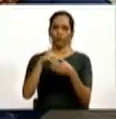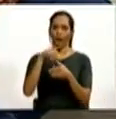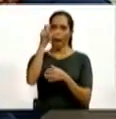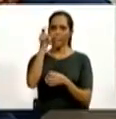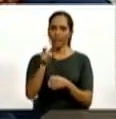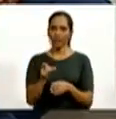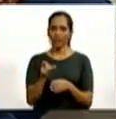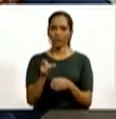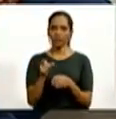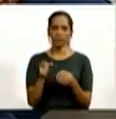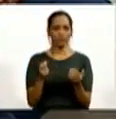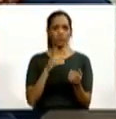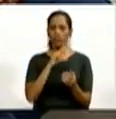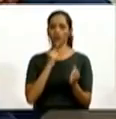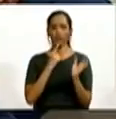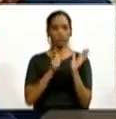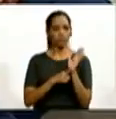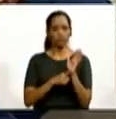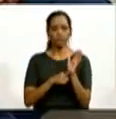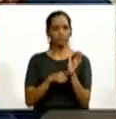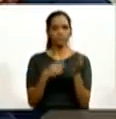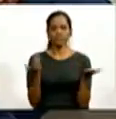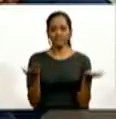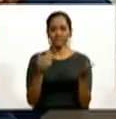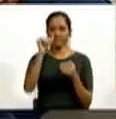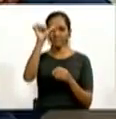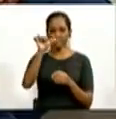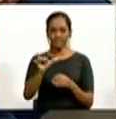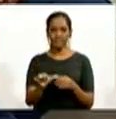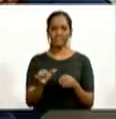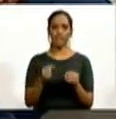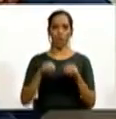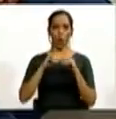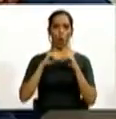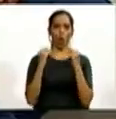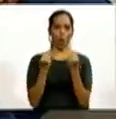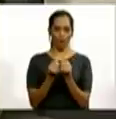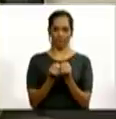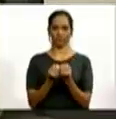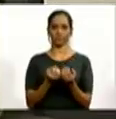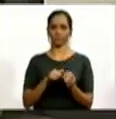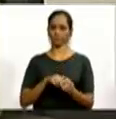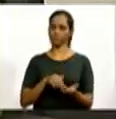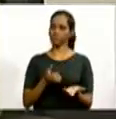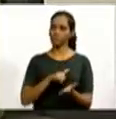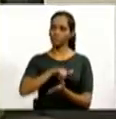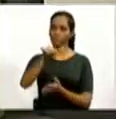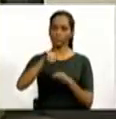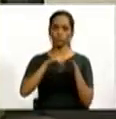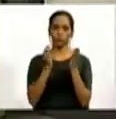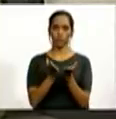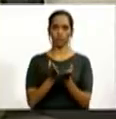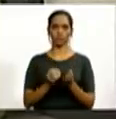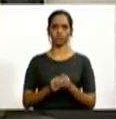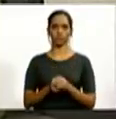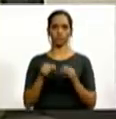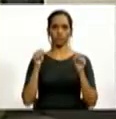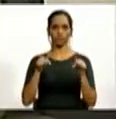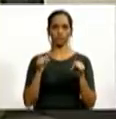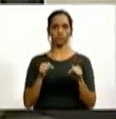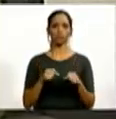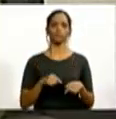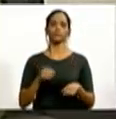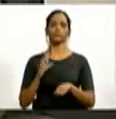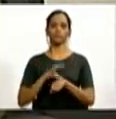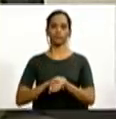persona sin cumplir con los requisitos del orden migratorio mundial. Por ahí que haga un escándalo con el tema de la captura del tío del